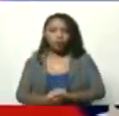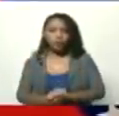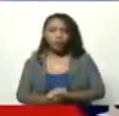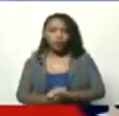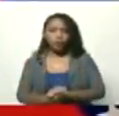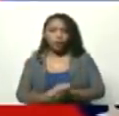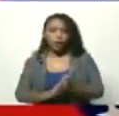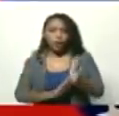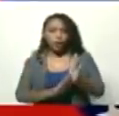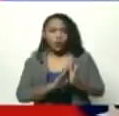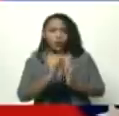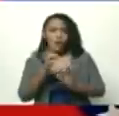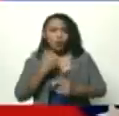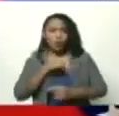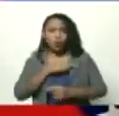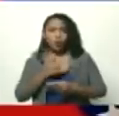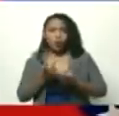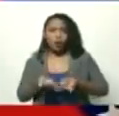elevar nuestros valores.